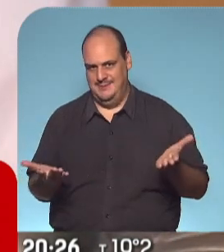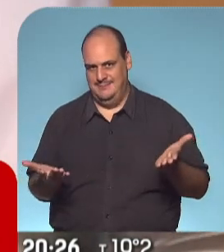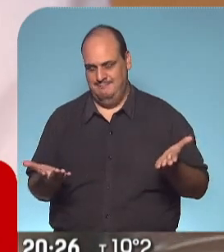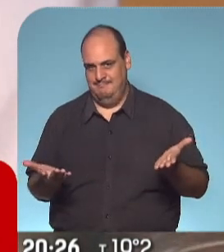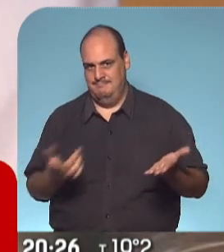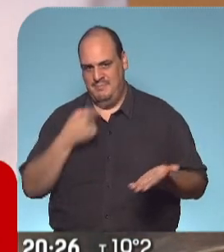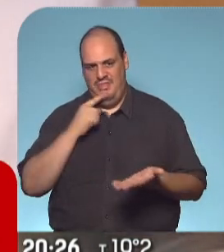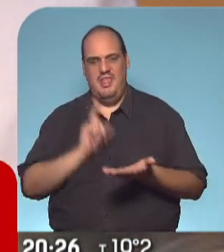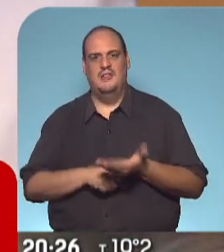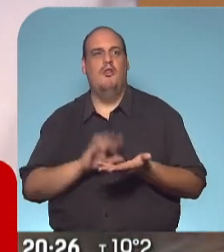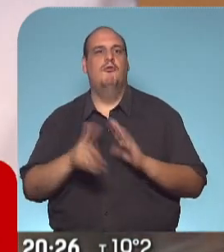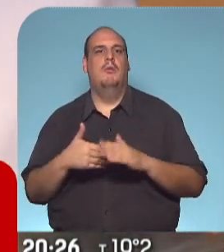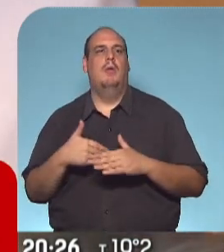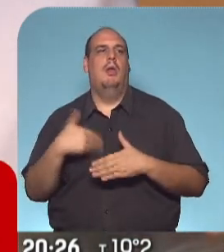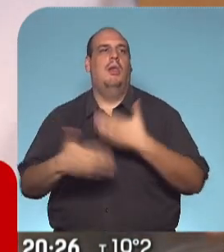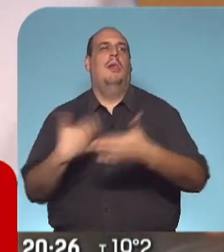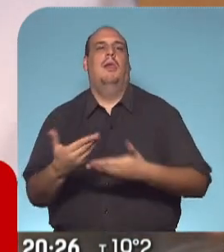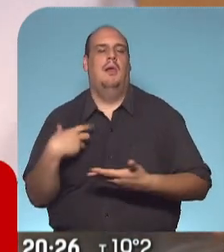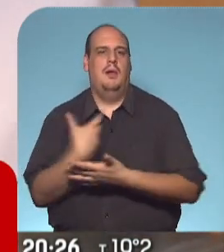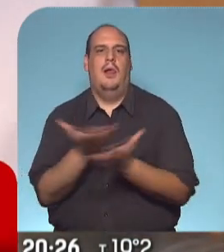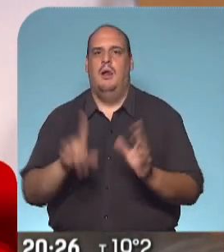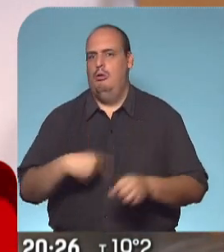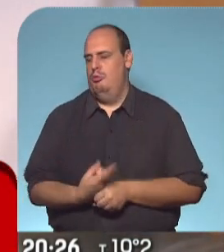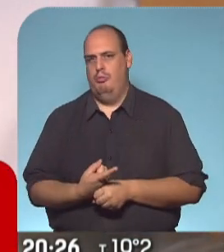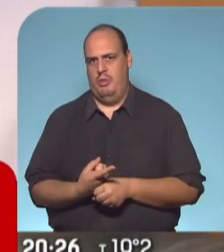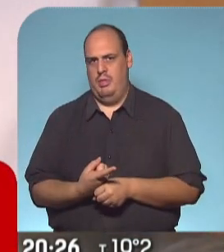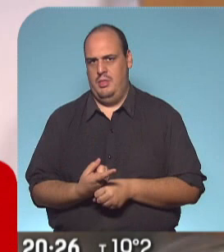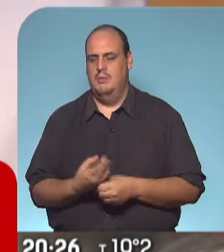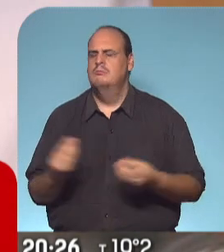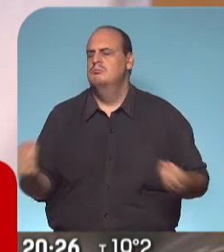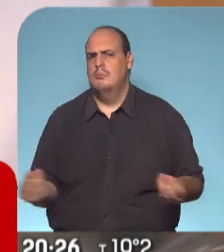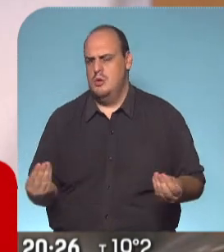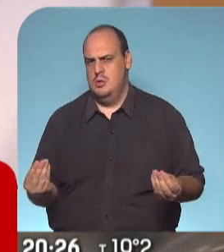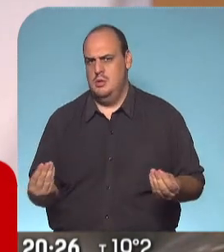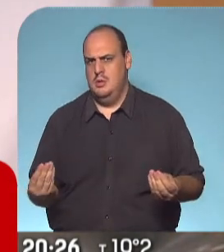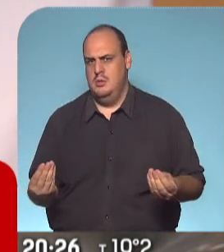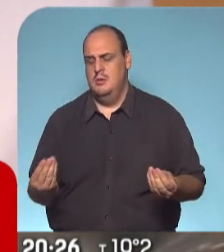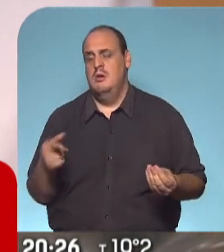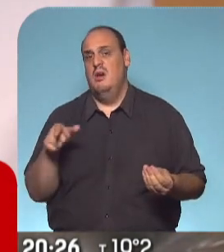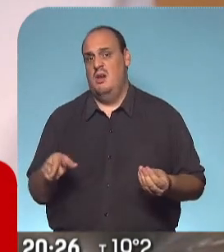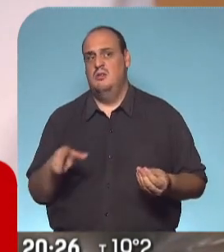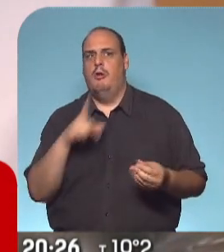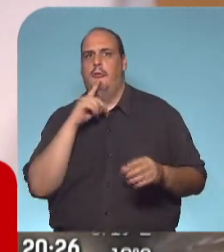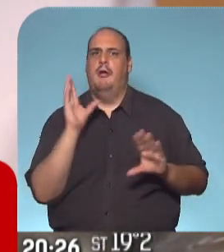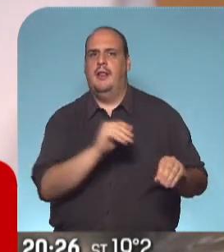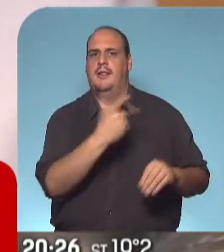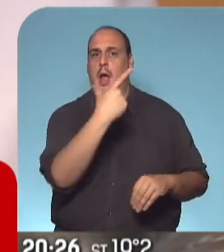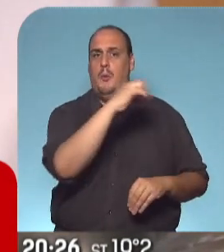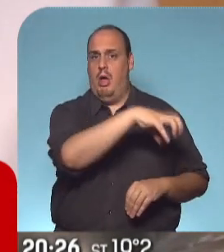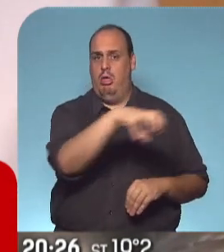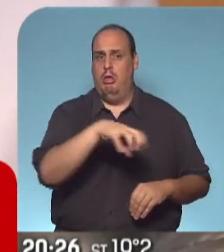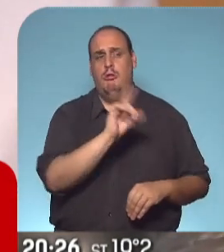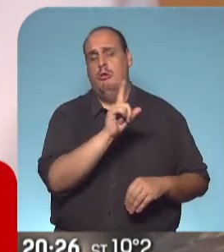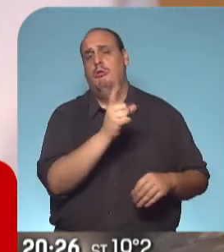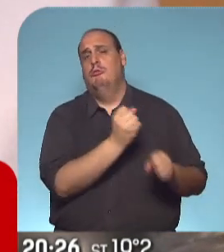medida que tenga una generalidad en un contexto como este, porque lo que ocurre siempre, y esto no es una crítica a los bancos, sino que es que el funcionamiento de los